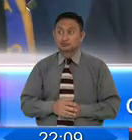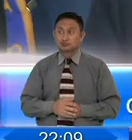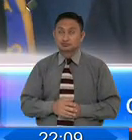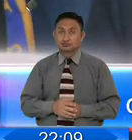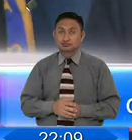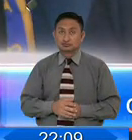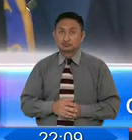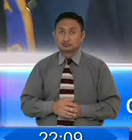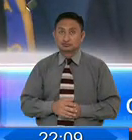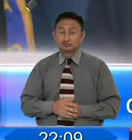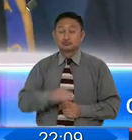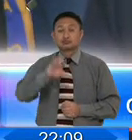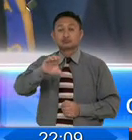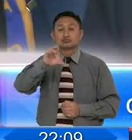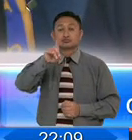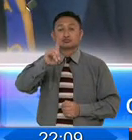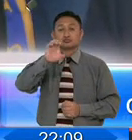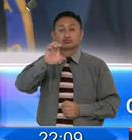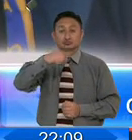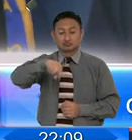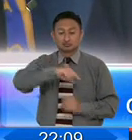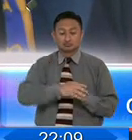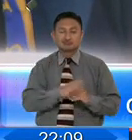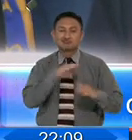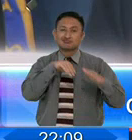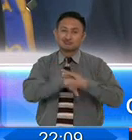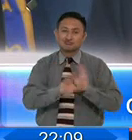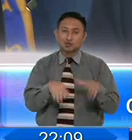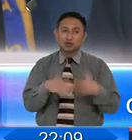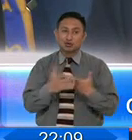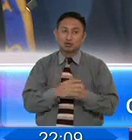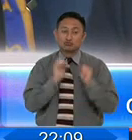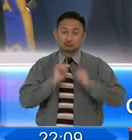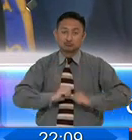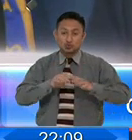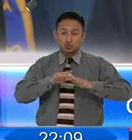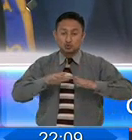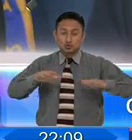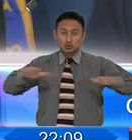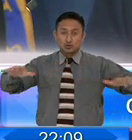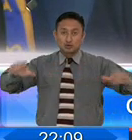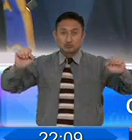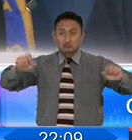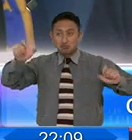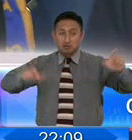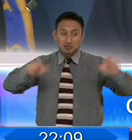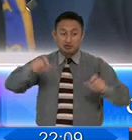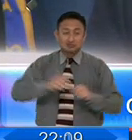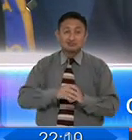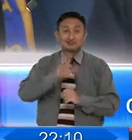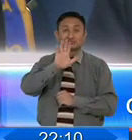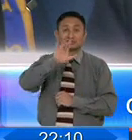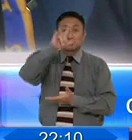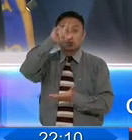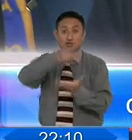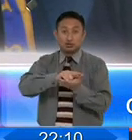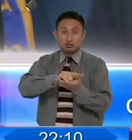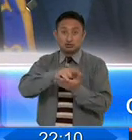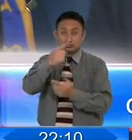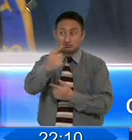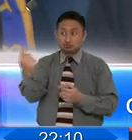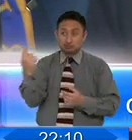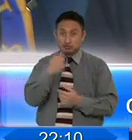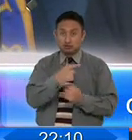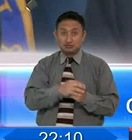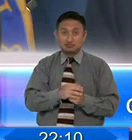Los CDC reevaluaron su estrategia de entrada y decidieron expandirse para detectar viajeros de los 5 aeropuertos originalmente a